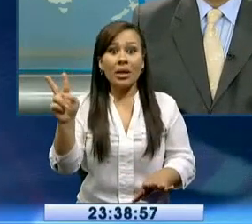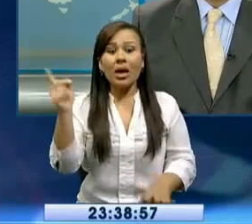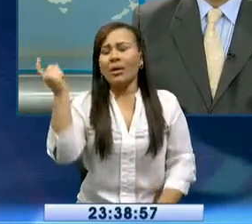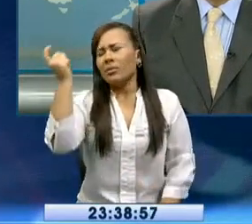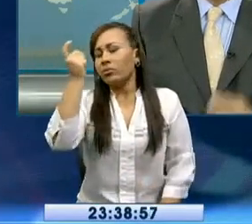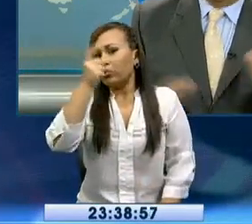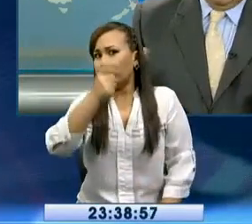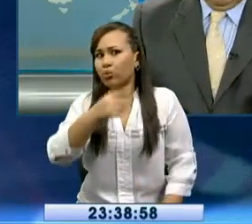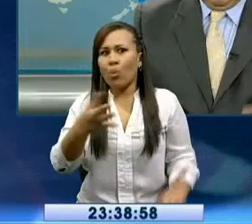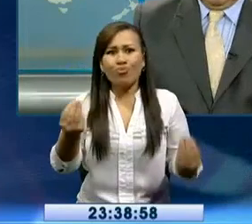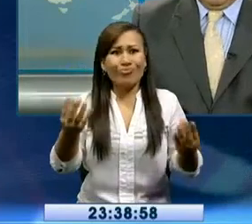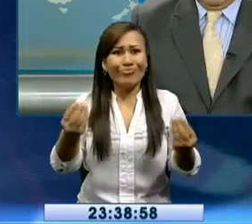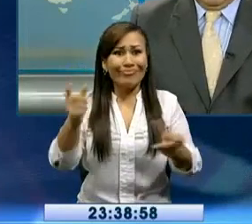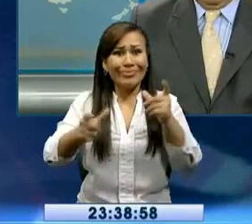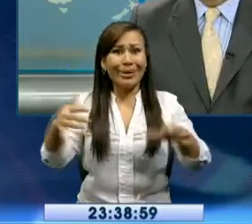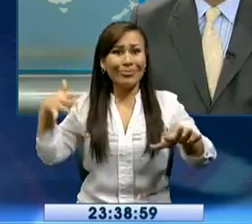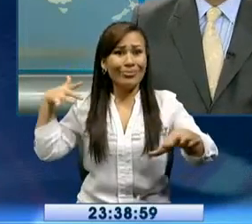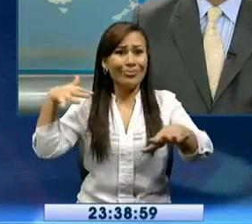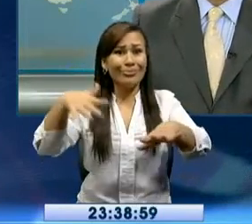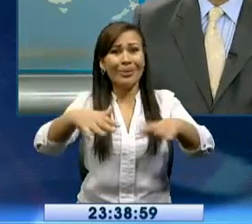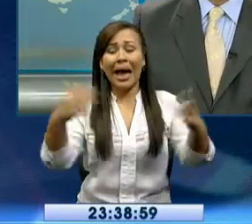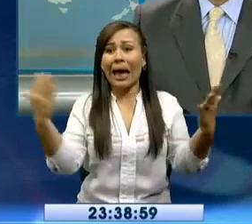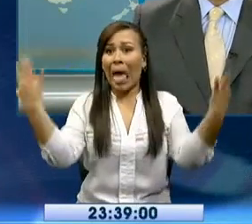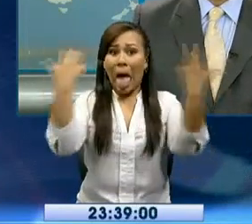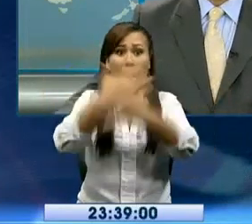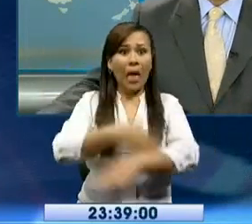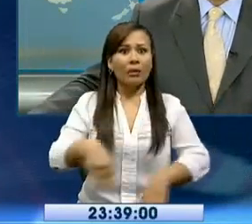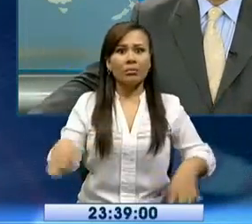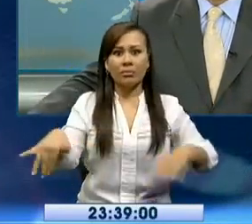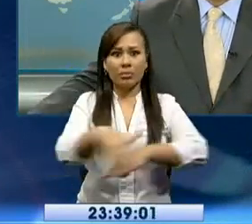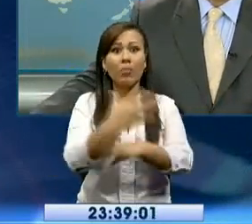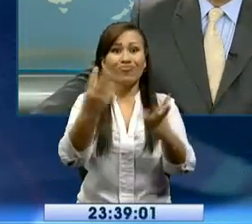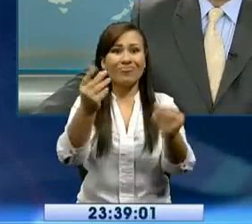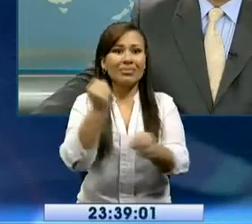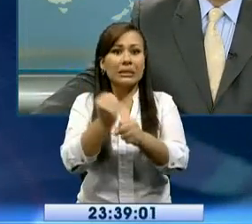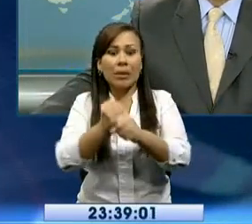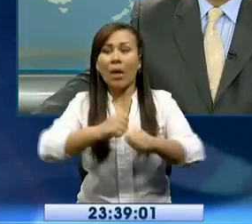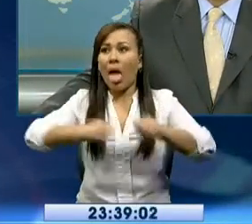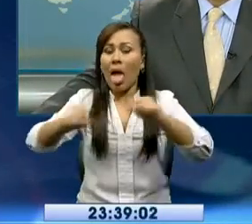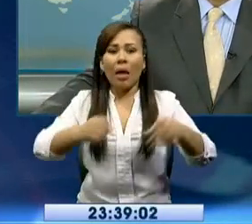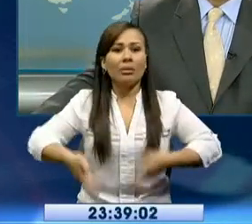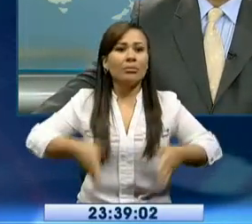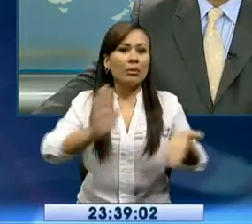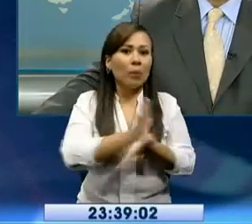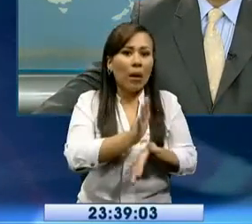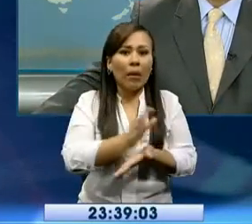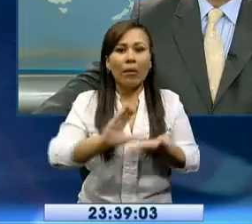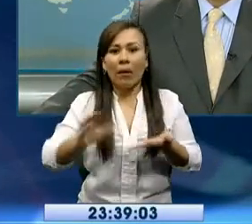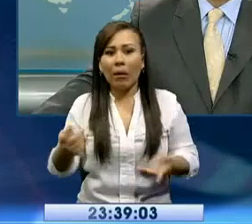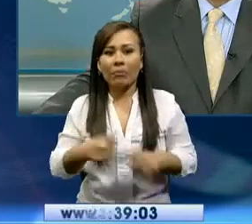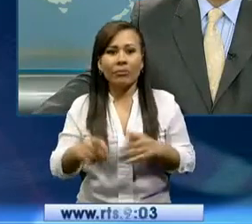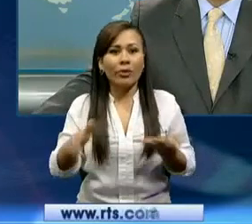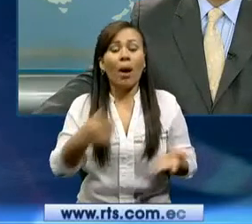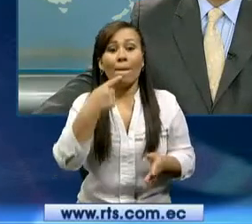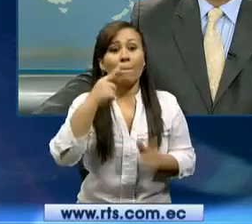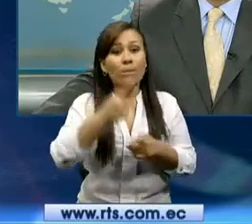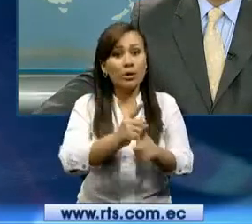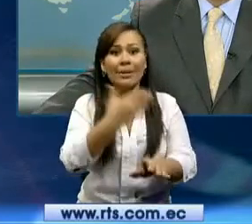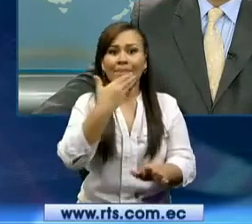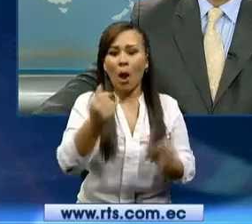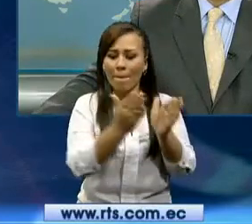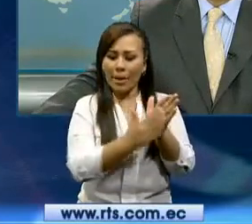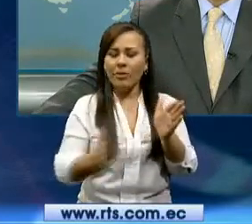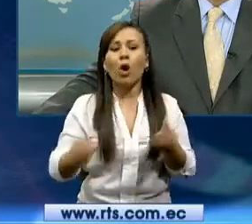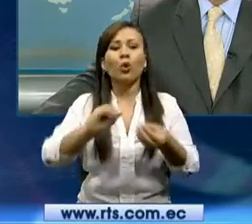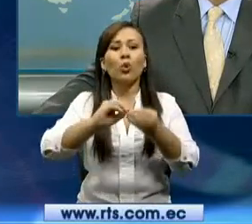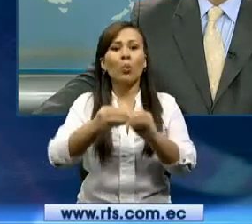esto nunca es de suerte. Así es, nunca es suerte, pero, claro. Favorablemente ocurrió en estas condiciones. Entonces, la primera es establecer un plan, número de teléfono de